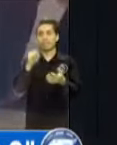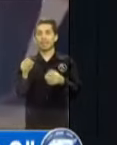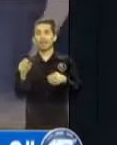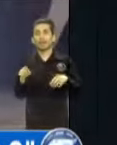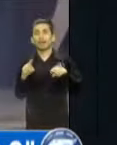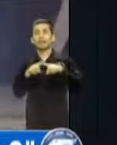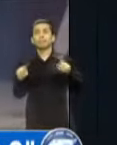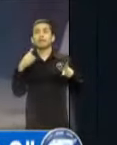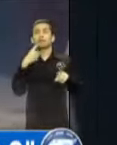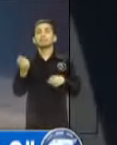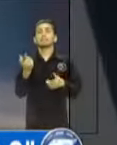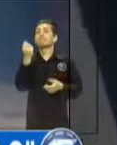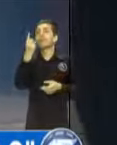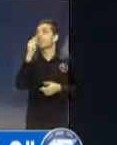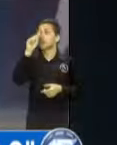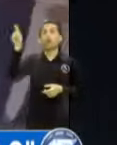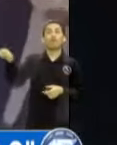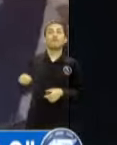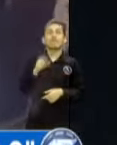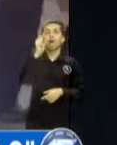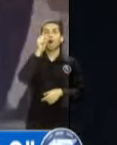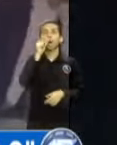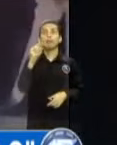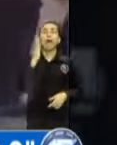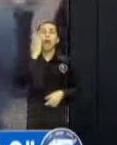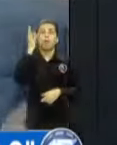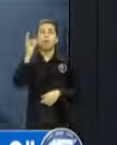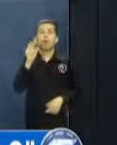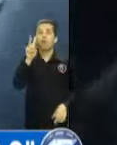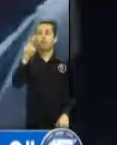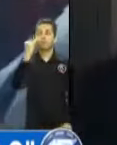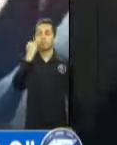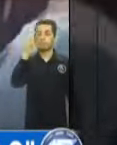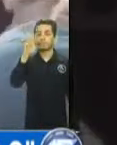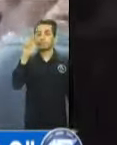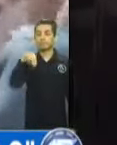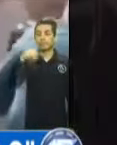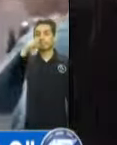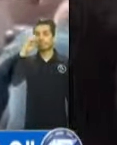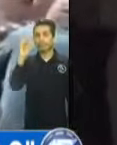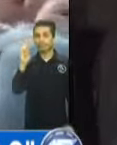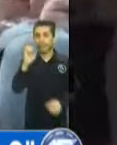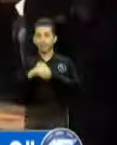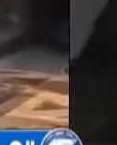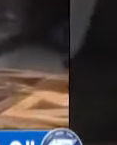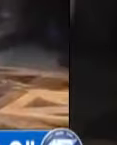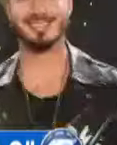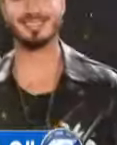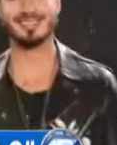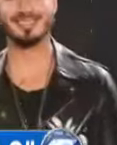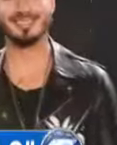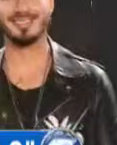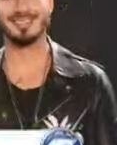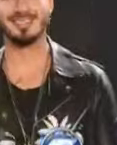Vicente Fernández no asistió a la boda de su nieta. Esto generó polémica entre los fans.